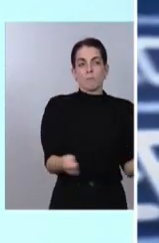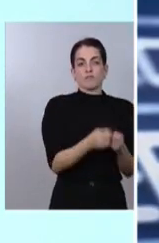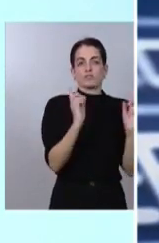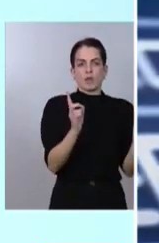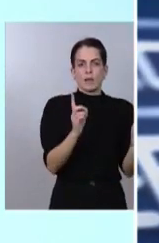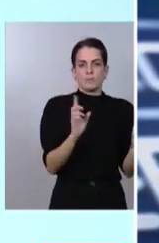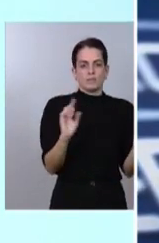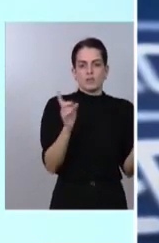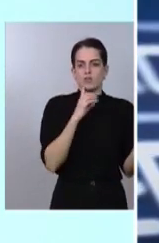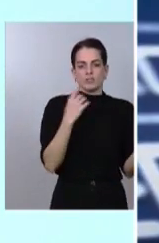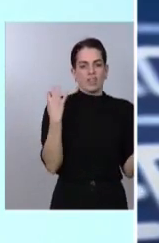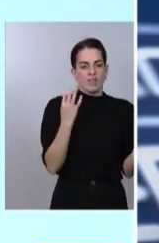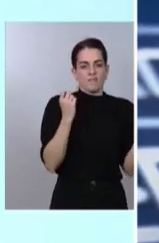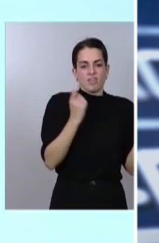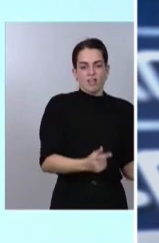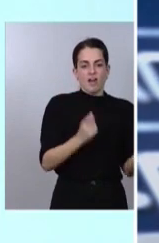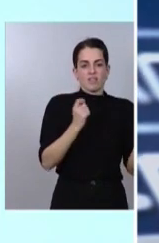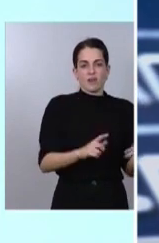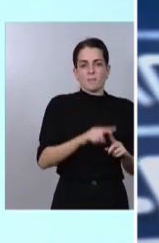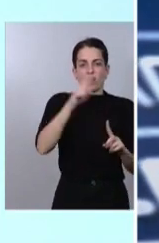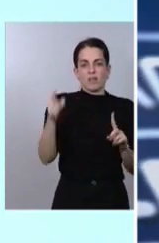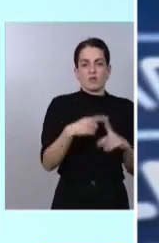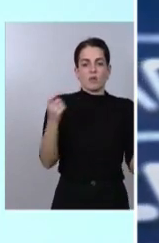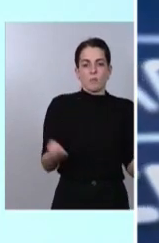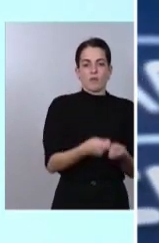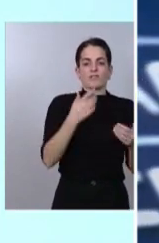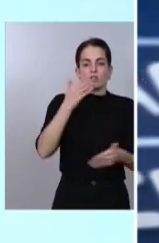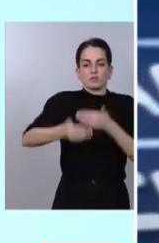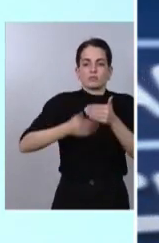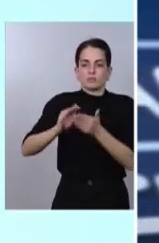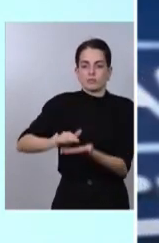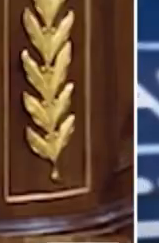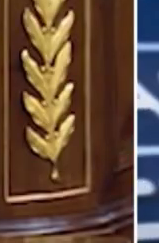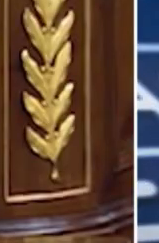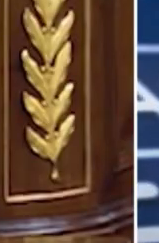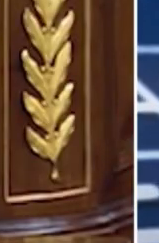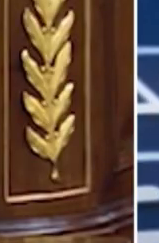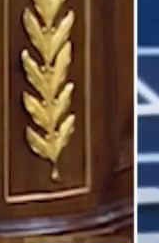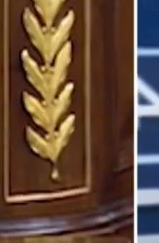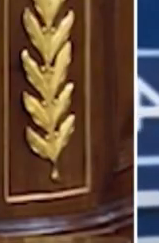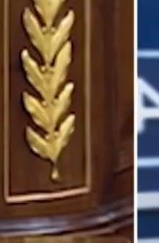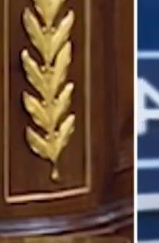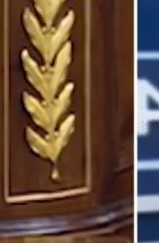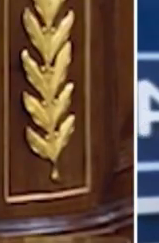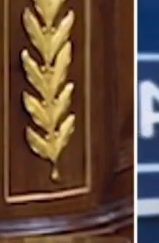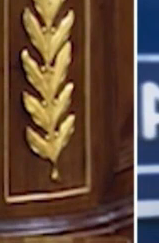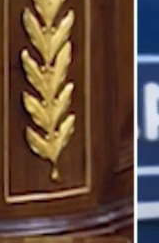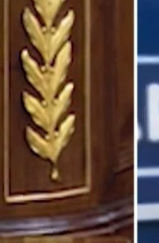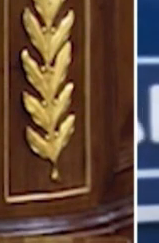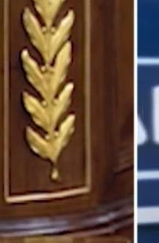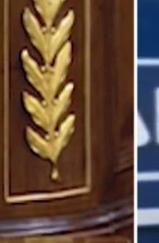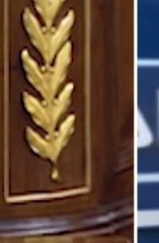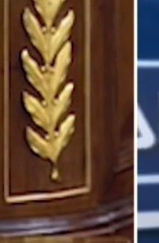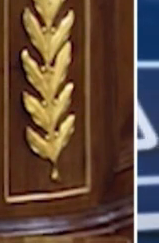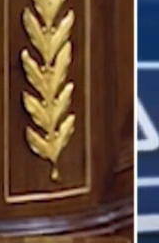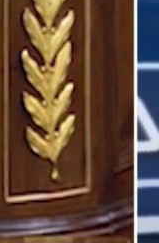todo. Cada una de las normas que el Gobierno ha aprobado, las normas más relevantes, ha sido por esta vía del Real Decreto